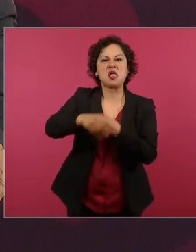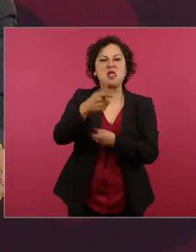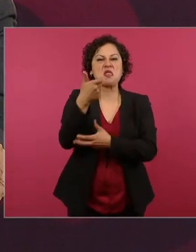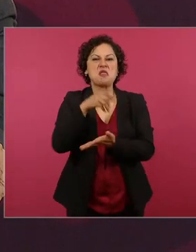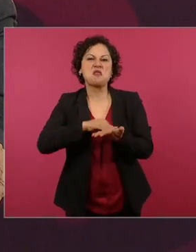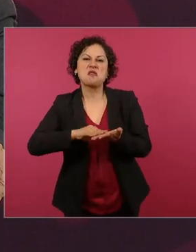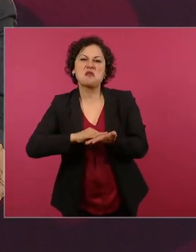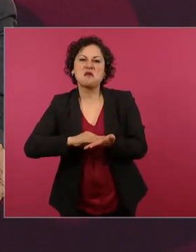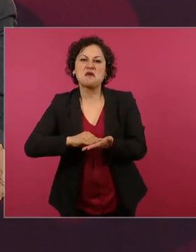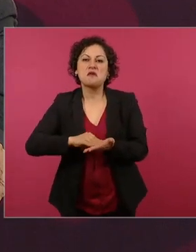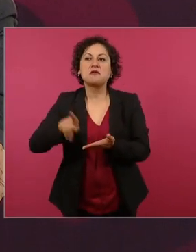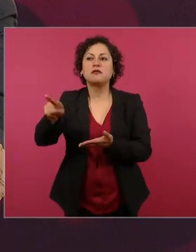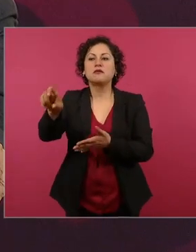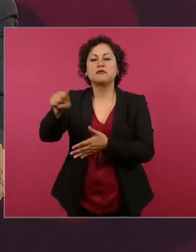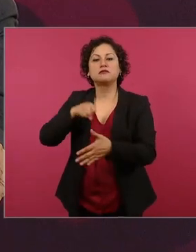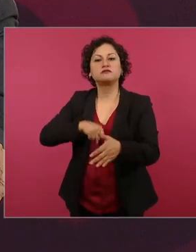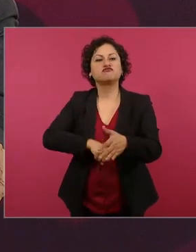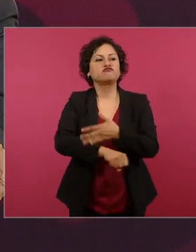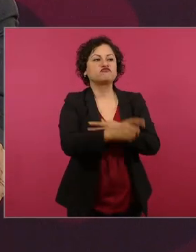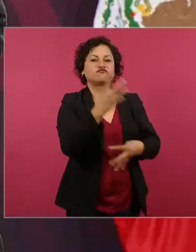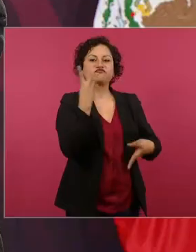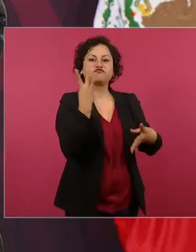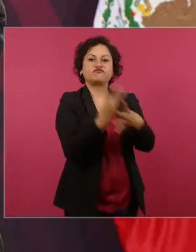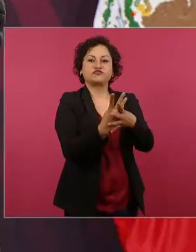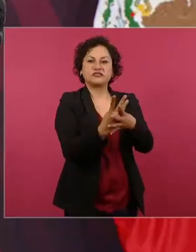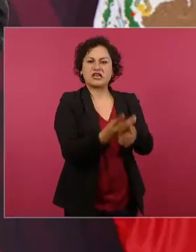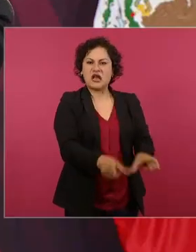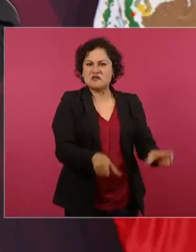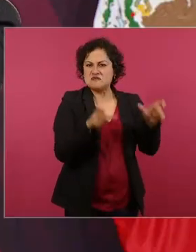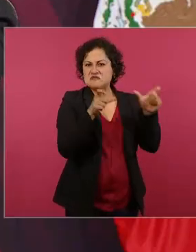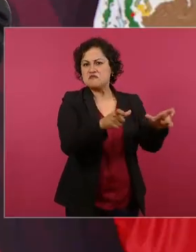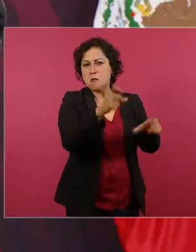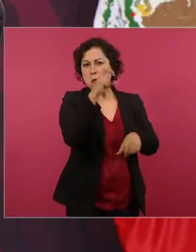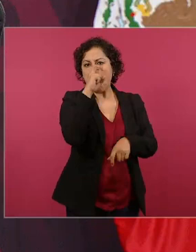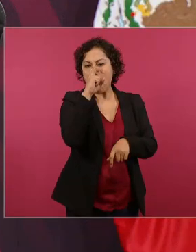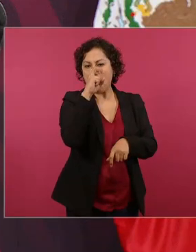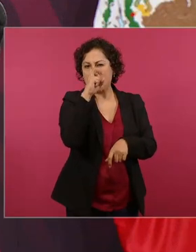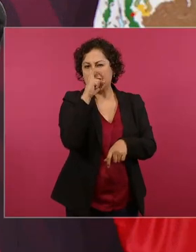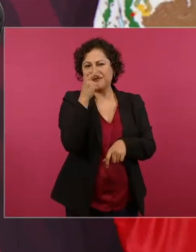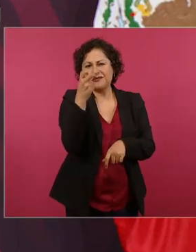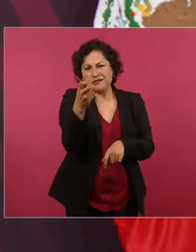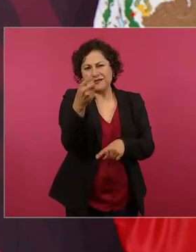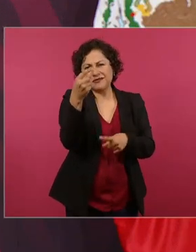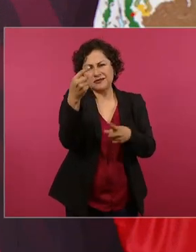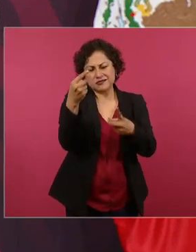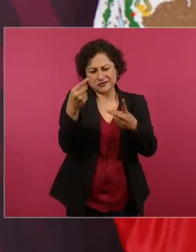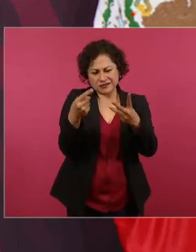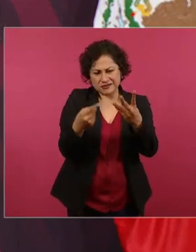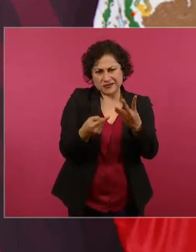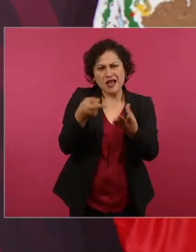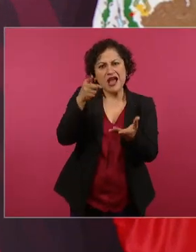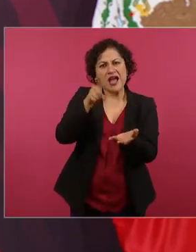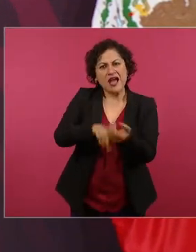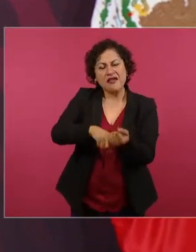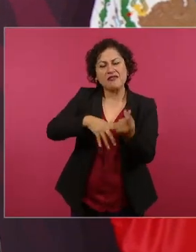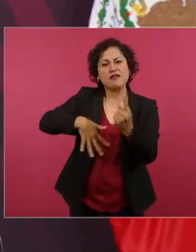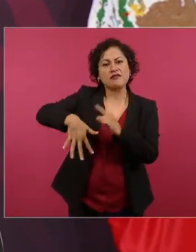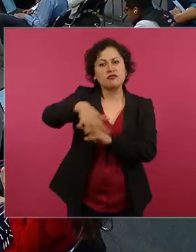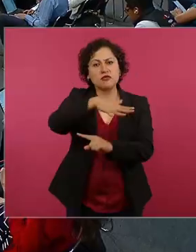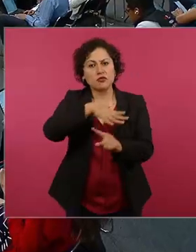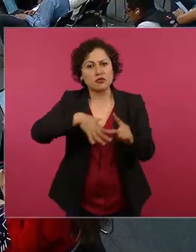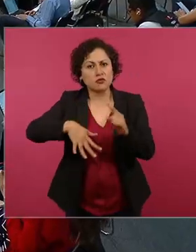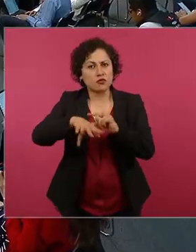en penales de alta seguridad. Entonces, todo ese ambiente que se